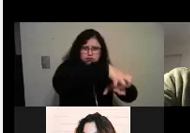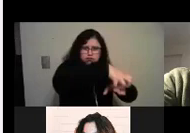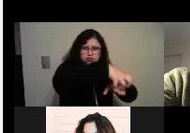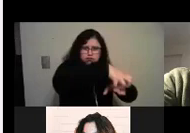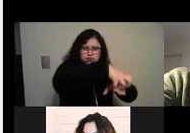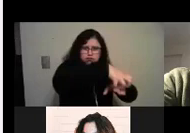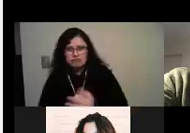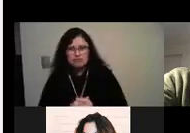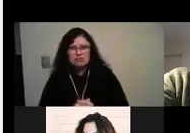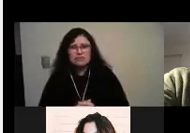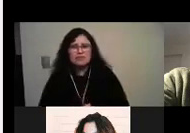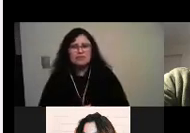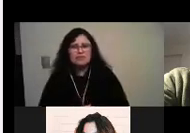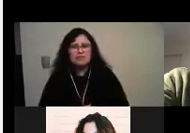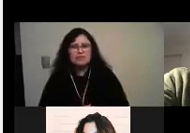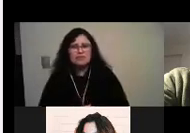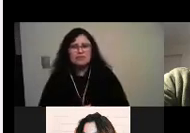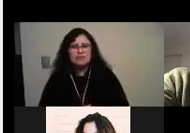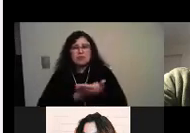la cama, en la sábana, coloca